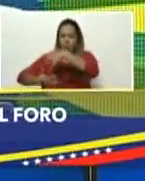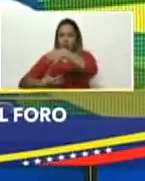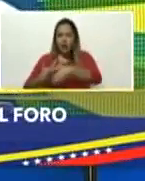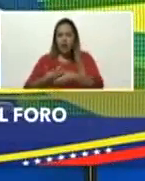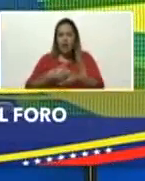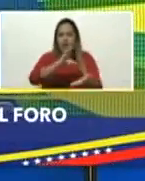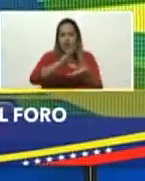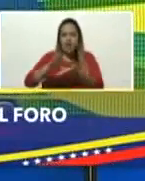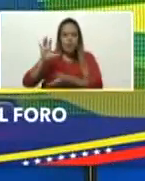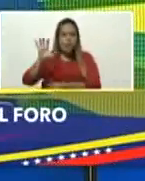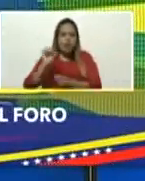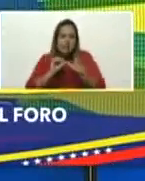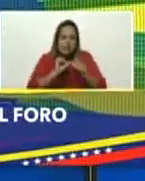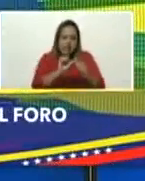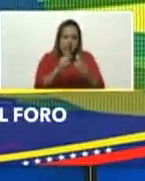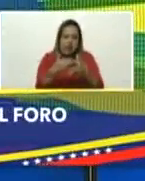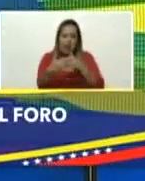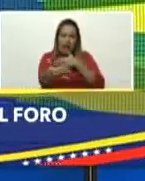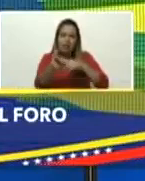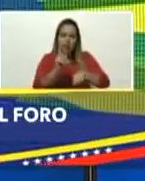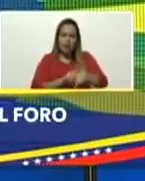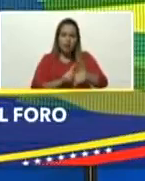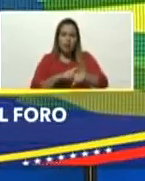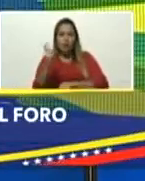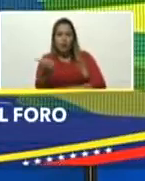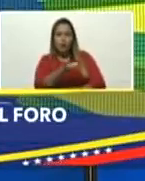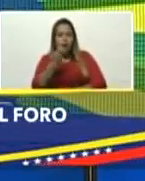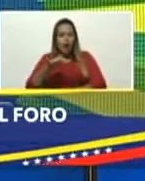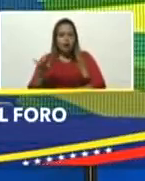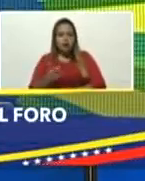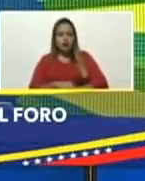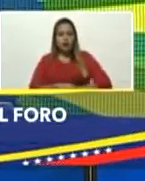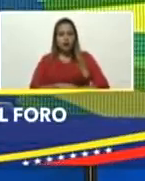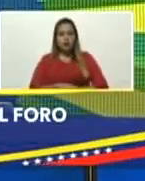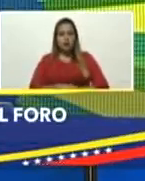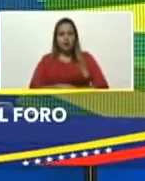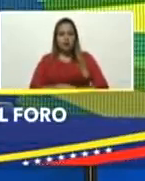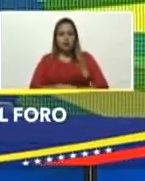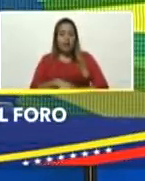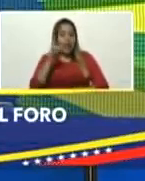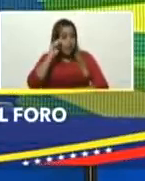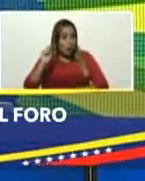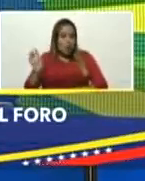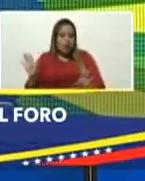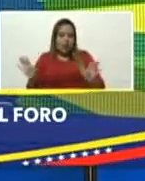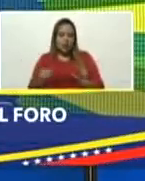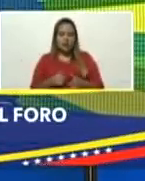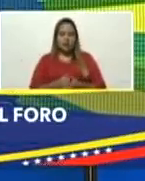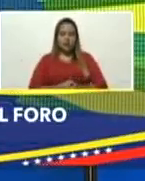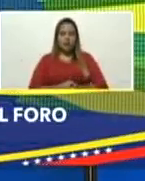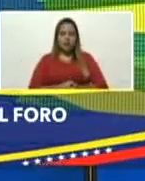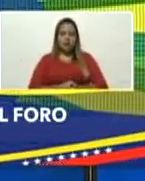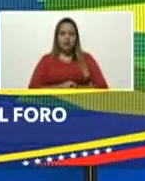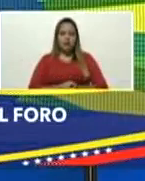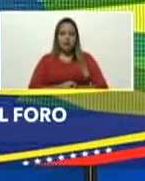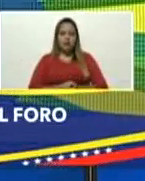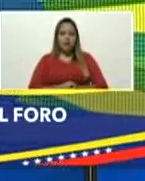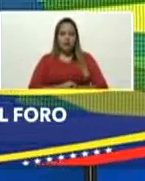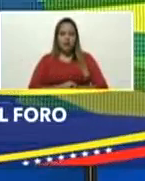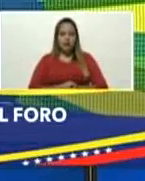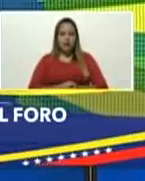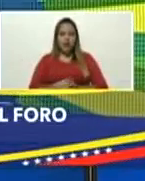del país y mantenerla en el tiempo, buscando en la teoría de la mecha corta que